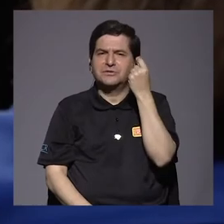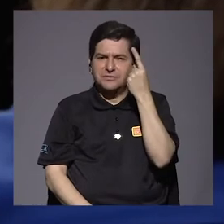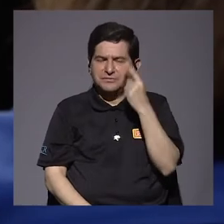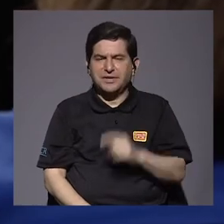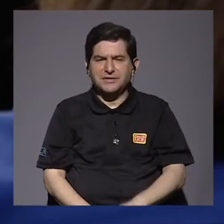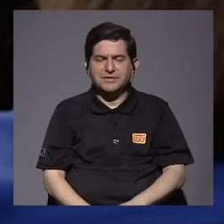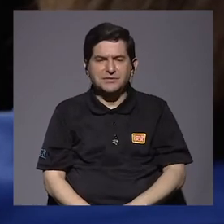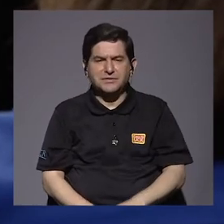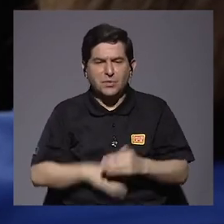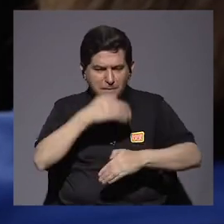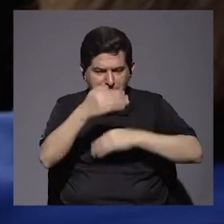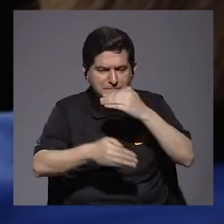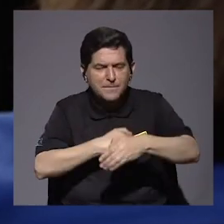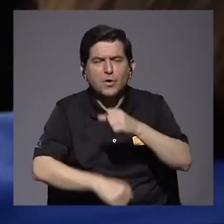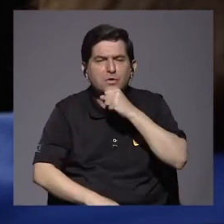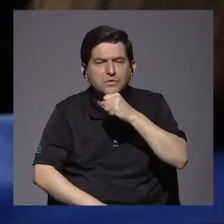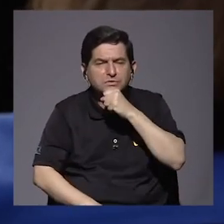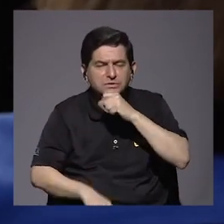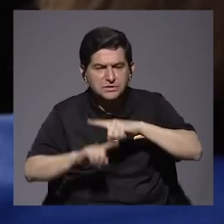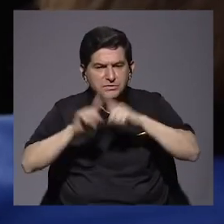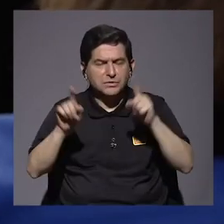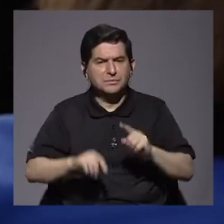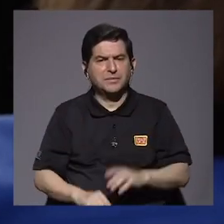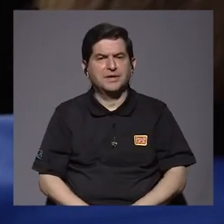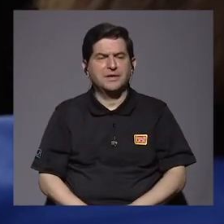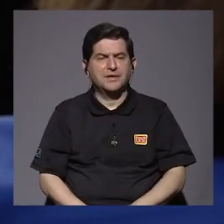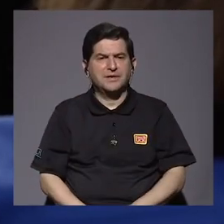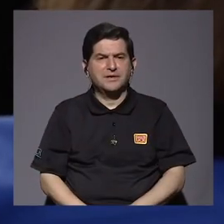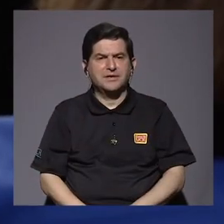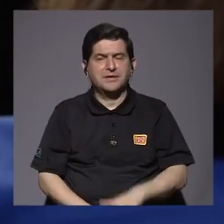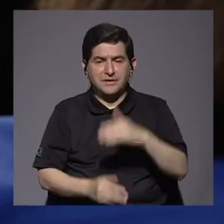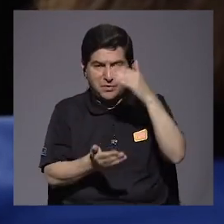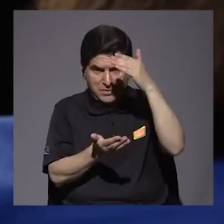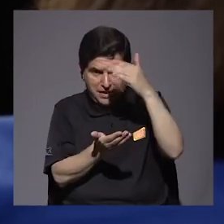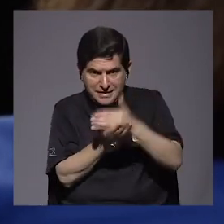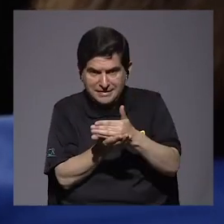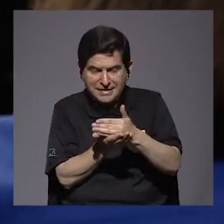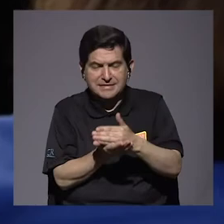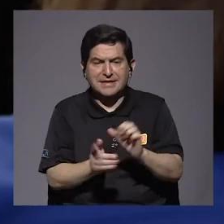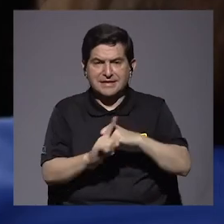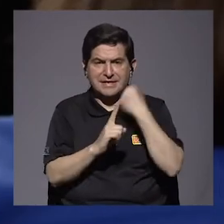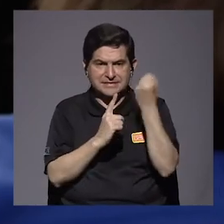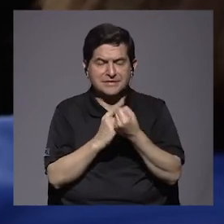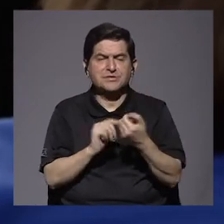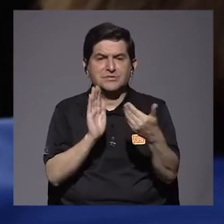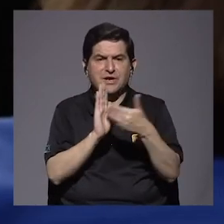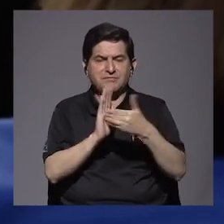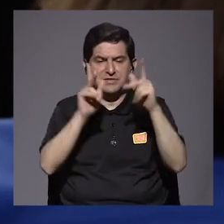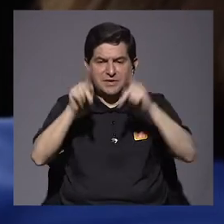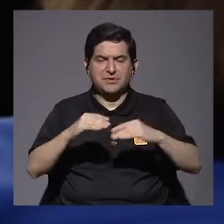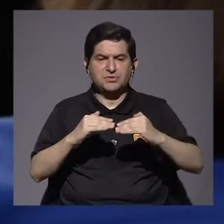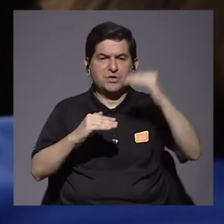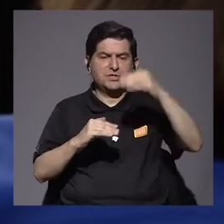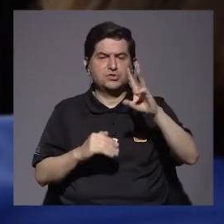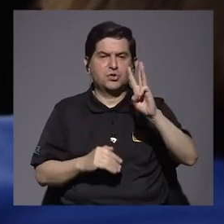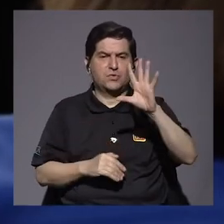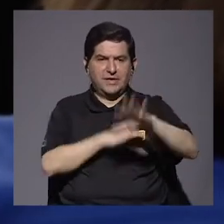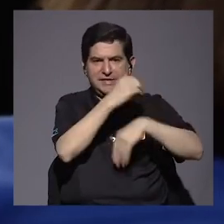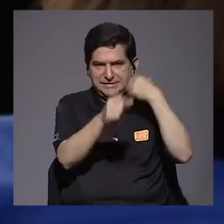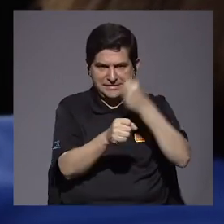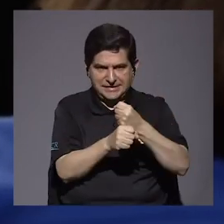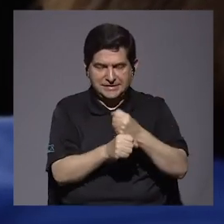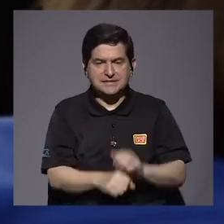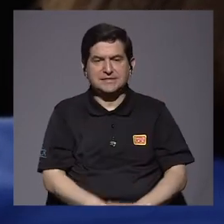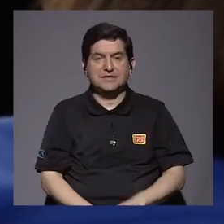el envejecimiento como un proceso. Sí. Lo que sí está claro es que el parón les ha afectado a ese grupo vulnerable para arriba de los 65 años, que es lo